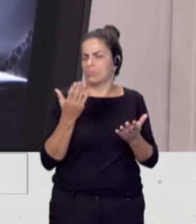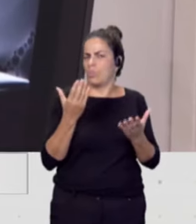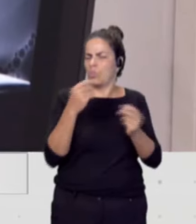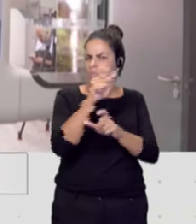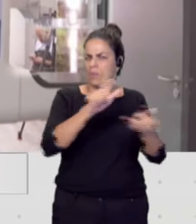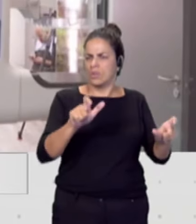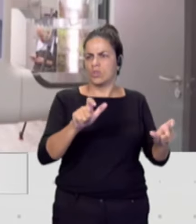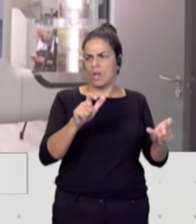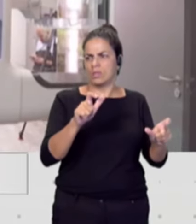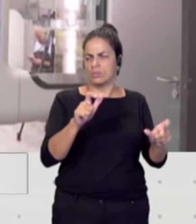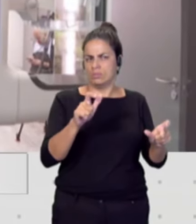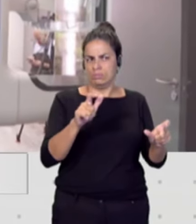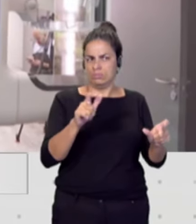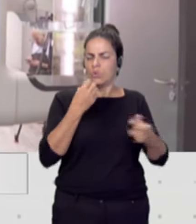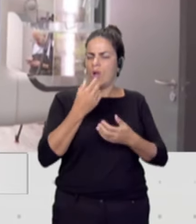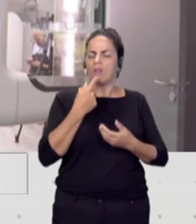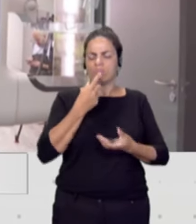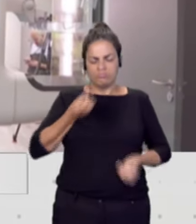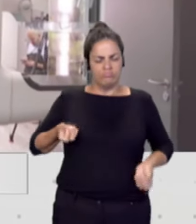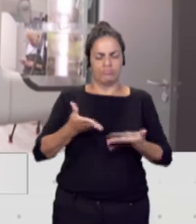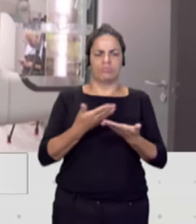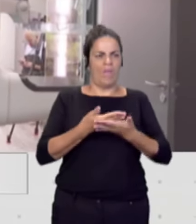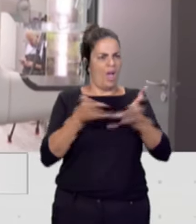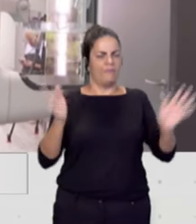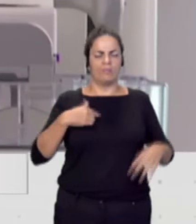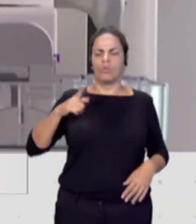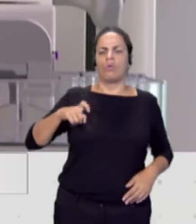decir abiertamente que tienen un cáncer?